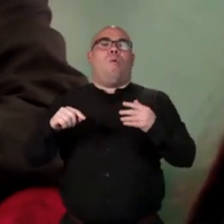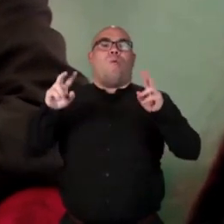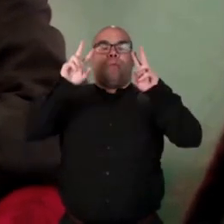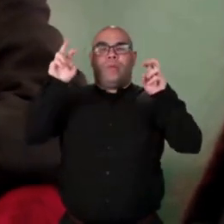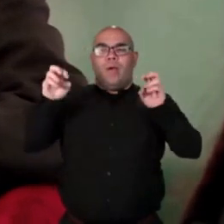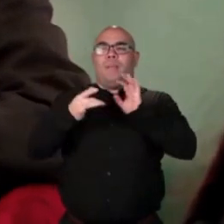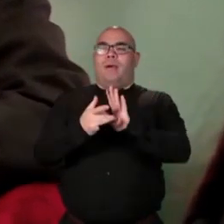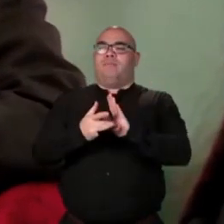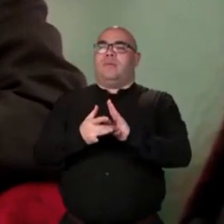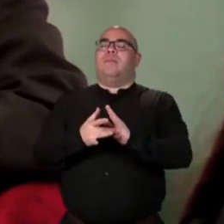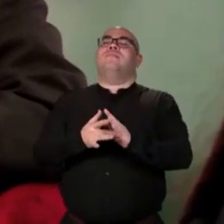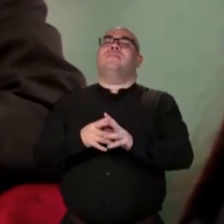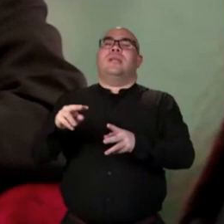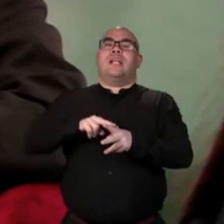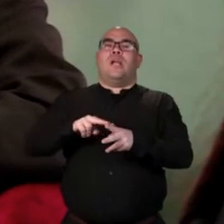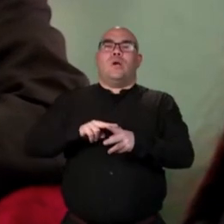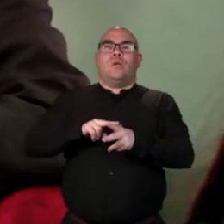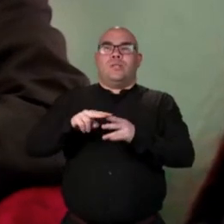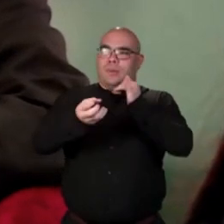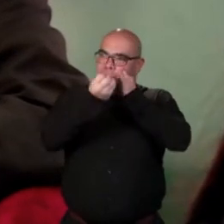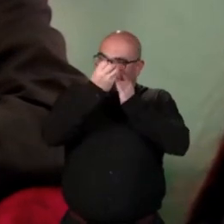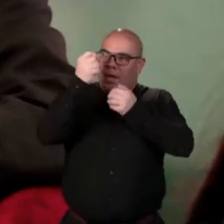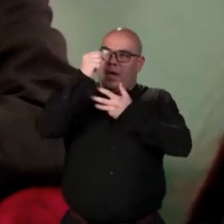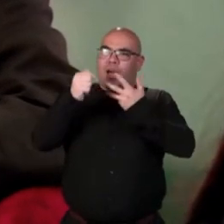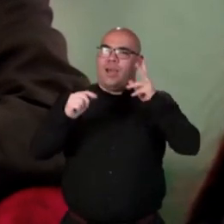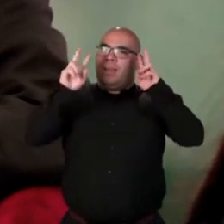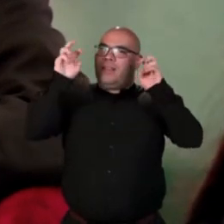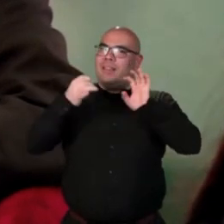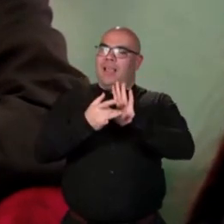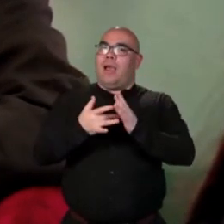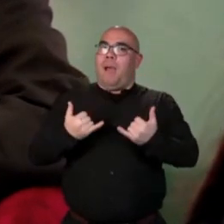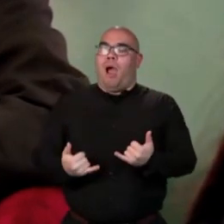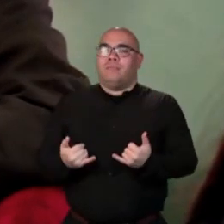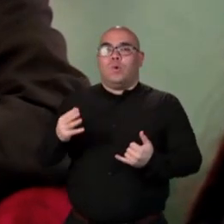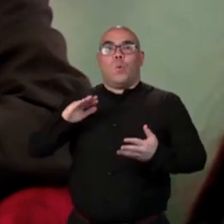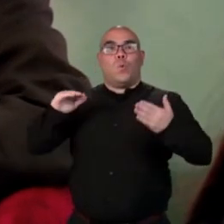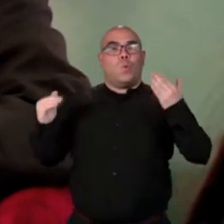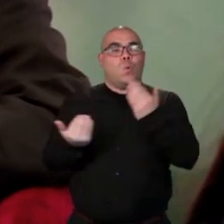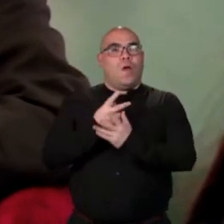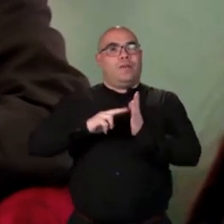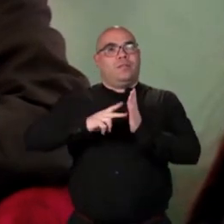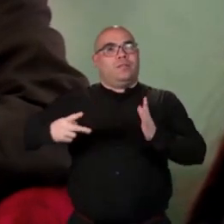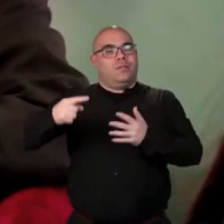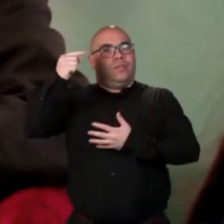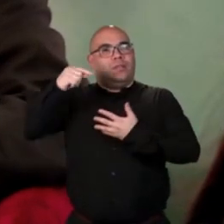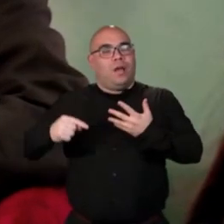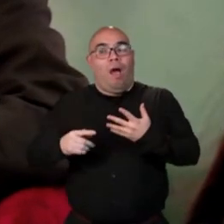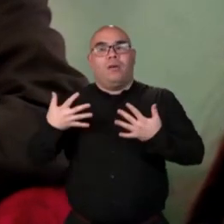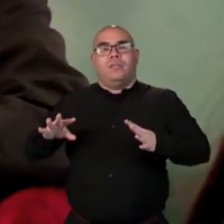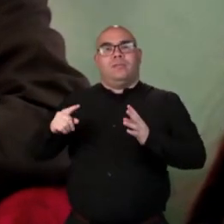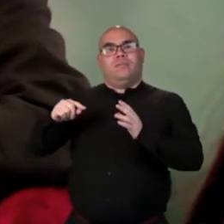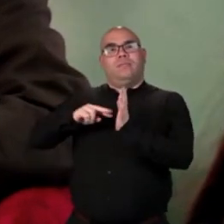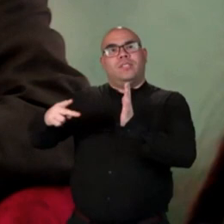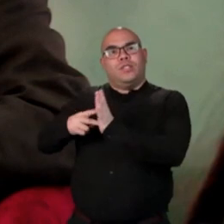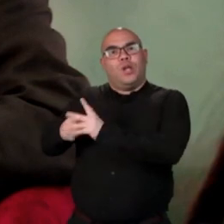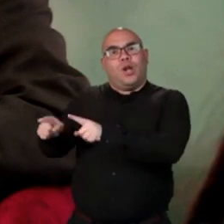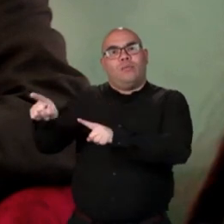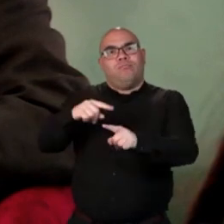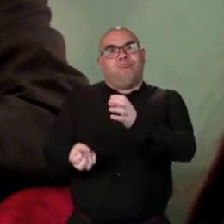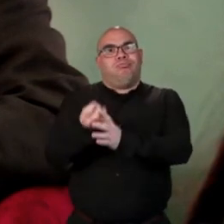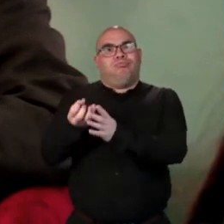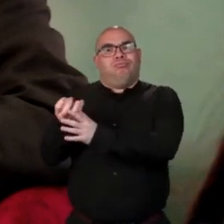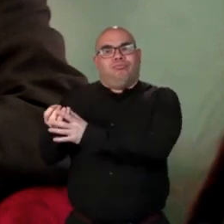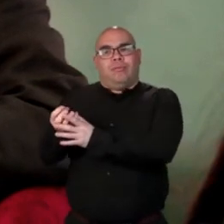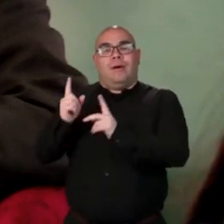pedagógicos, enriqueciéndolo desde las potencialidades de las nuevas tecnologías, de las tecnologías emergentes,